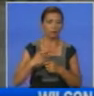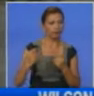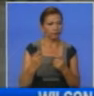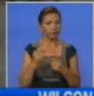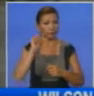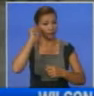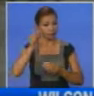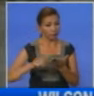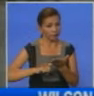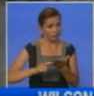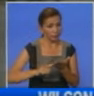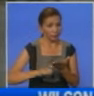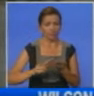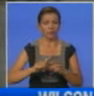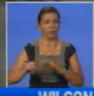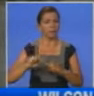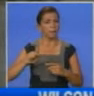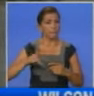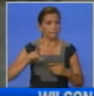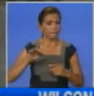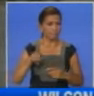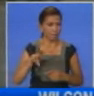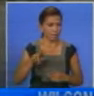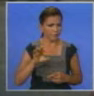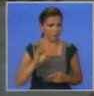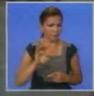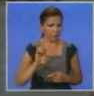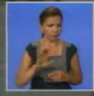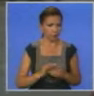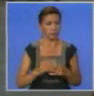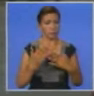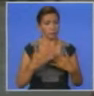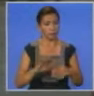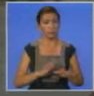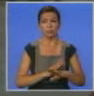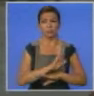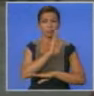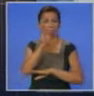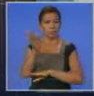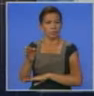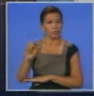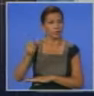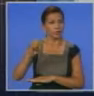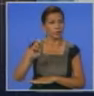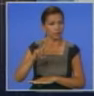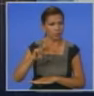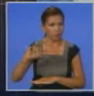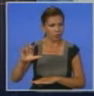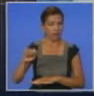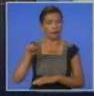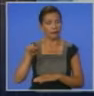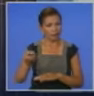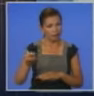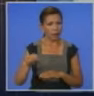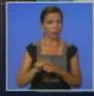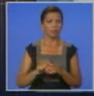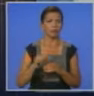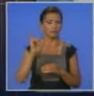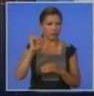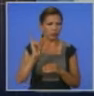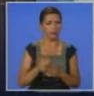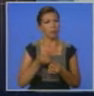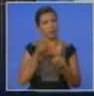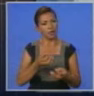Morona, Santiago. Posteriormente, desde ese lugar, se trasladará hasta Sevilla, Don Bosco, desde donde desarrollará su siguiente enlace